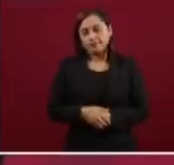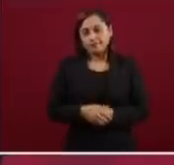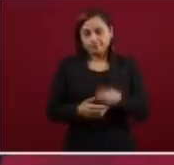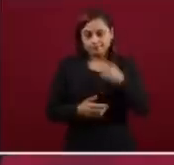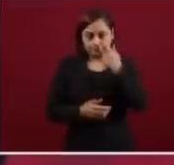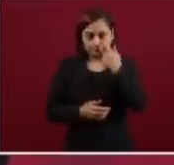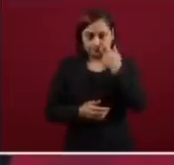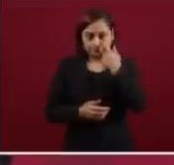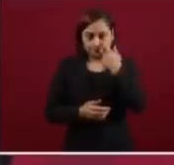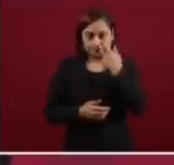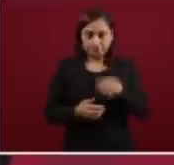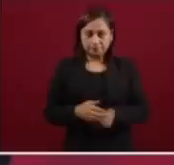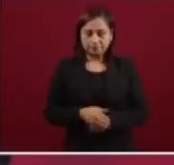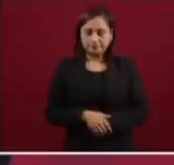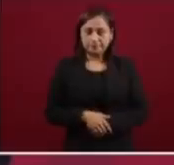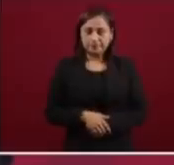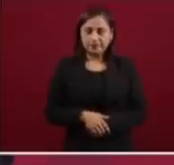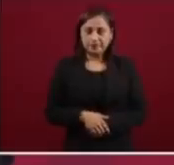regresará